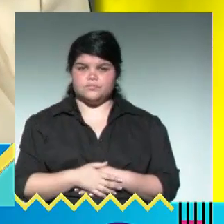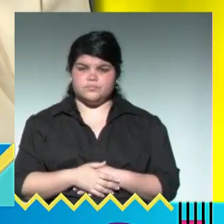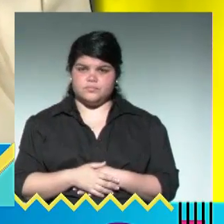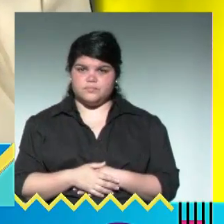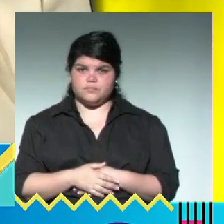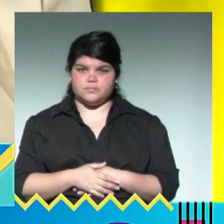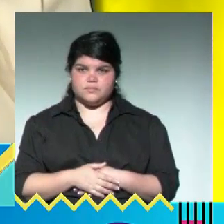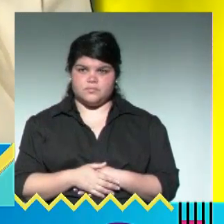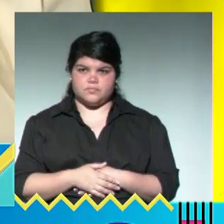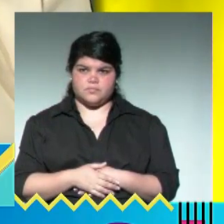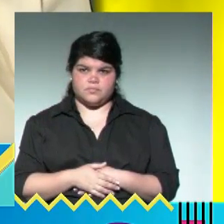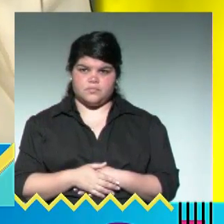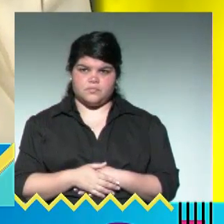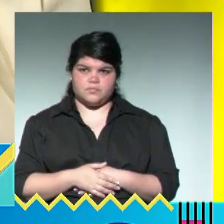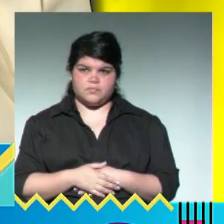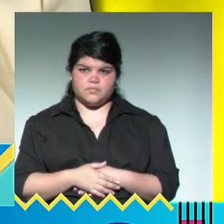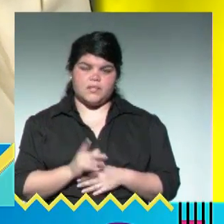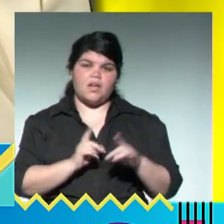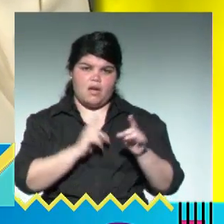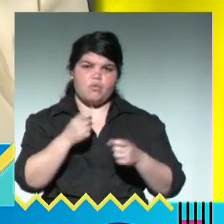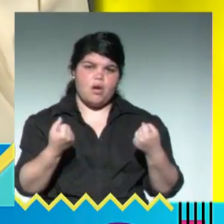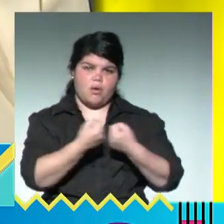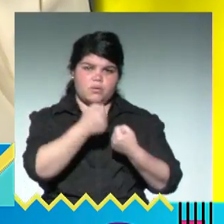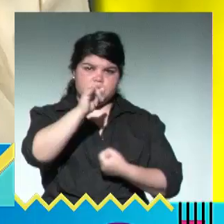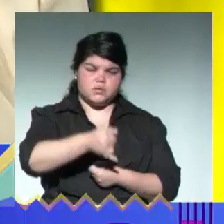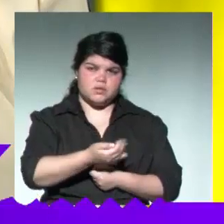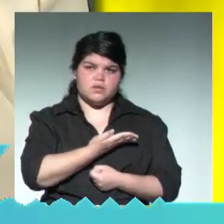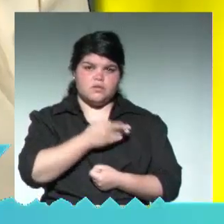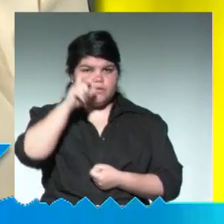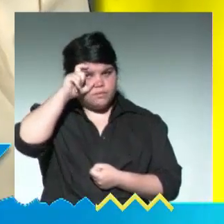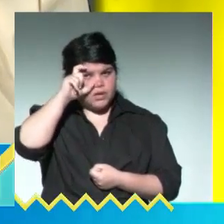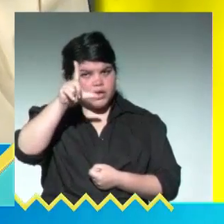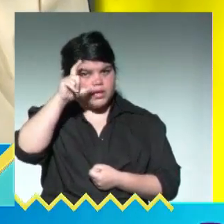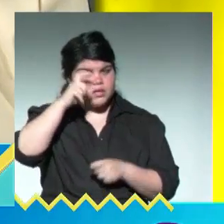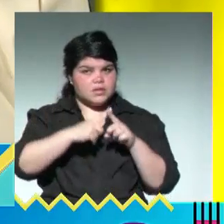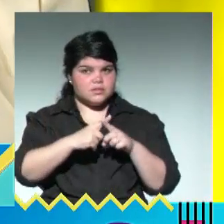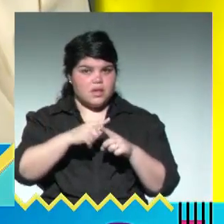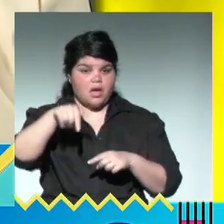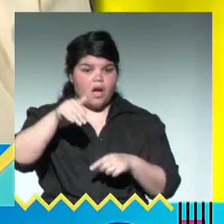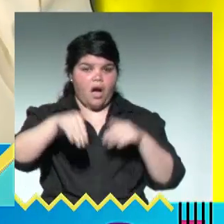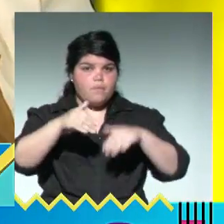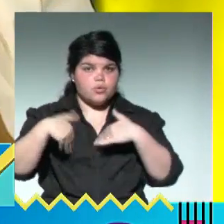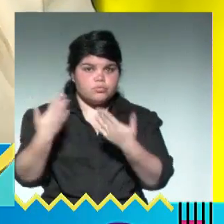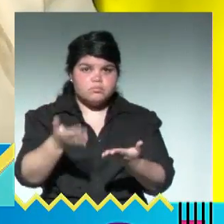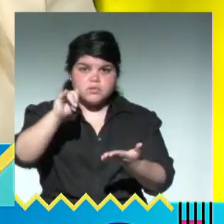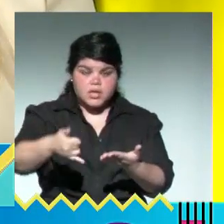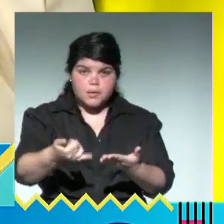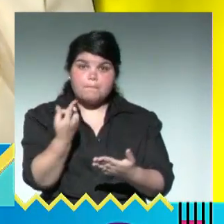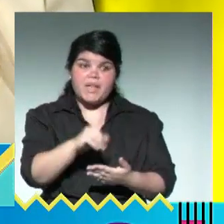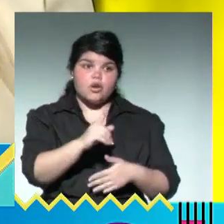hay cierto consenso, porque fíjate, Félix dio quórum, votó en contra, pero dio quórum, como